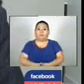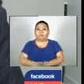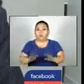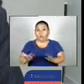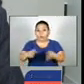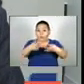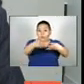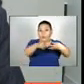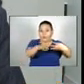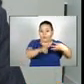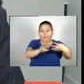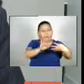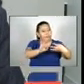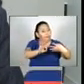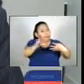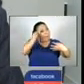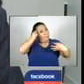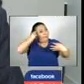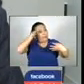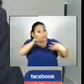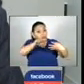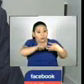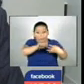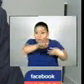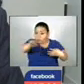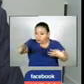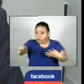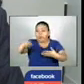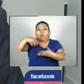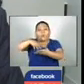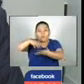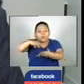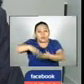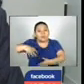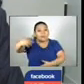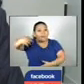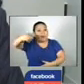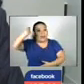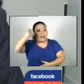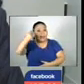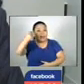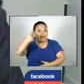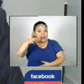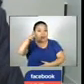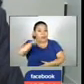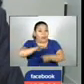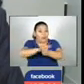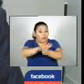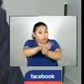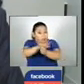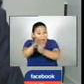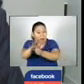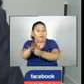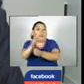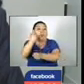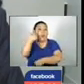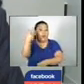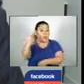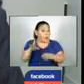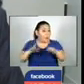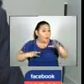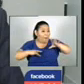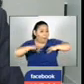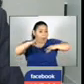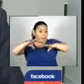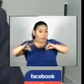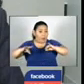este decreto va orientado a que la población reentienda de que el virus está acá, que es altamente contagioso y